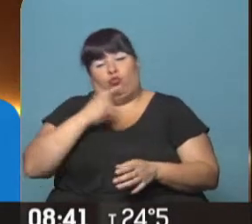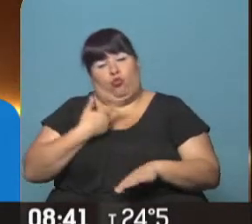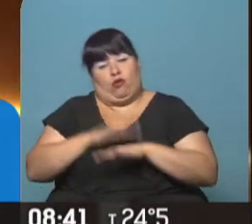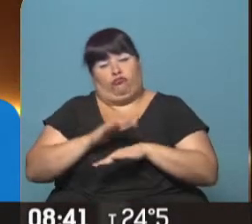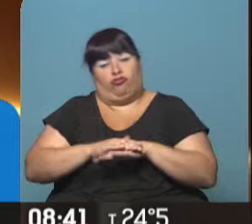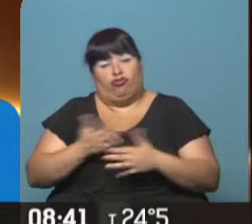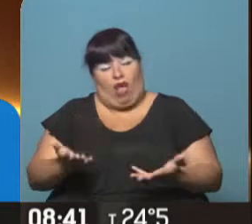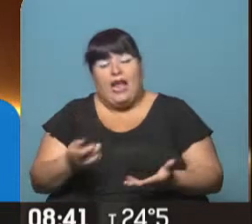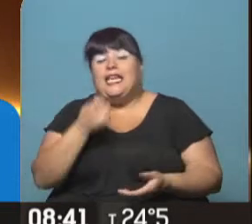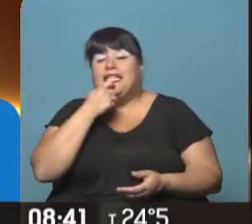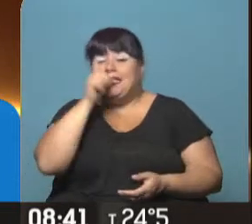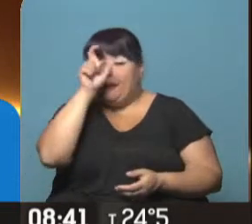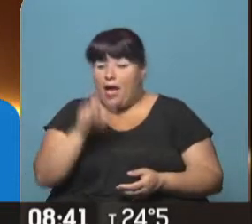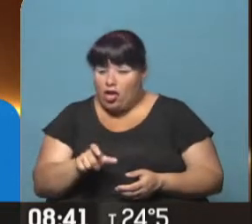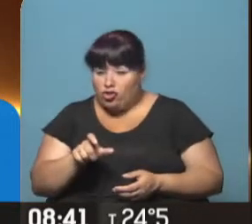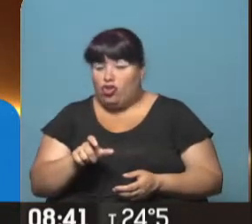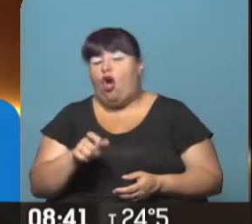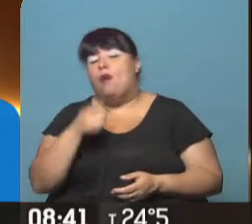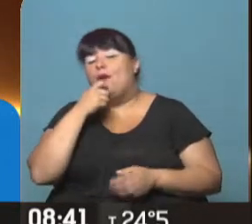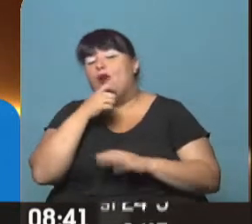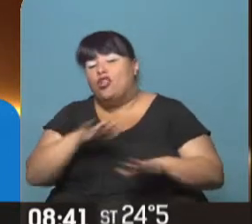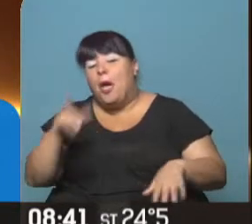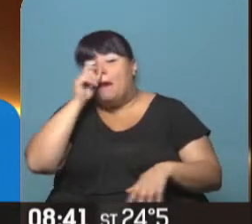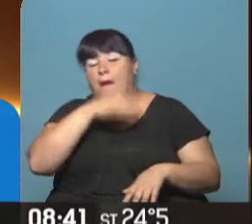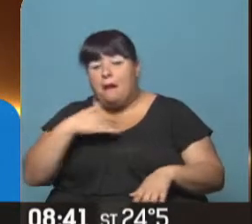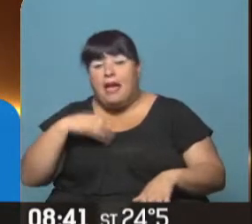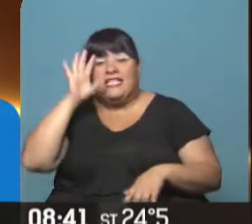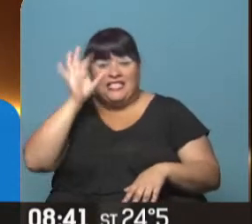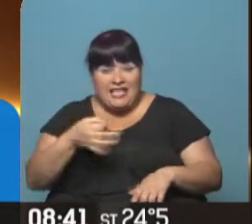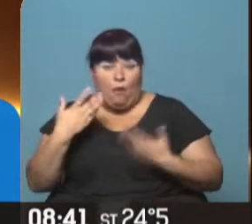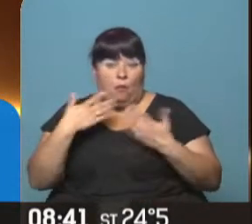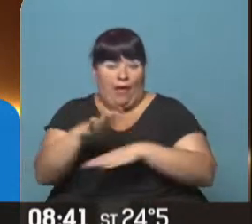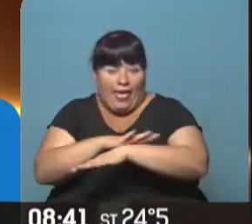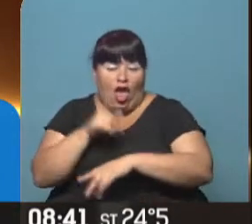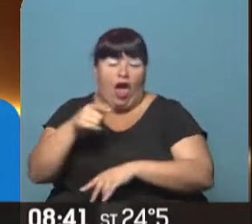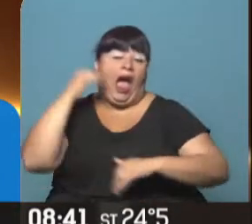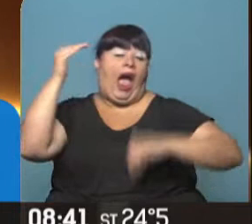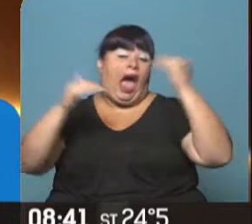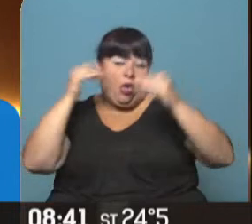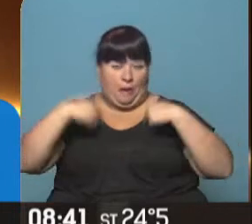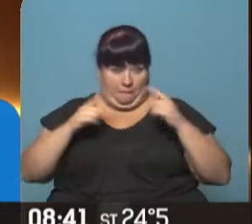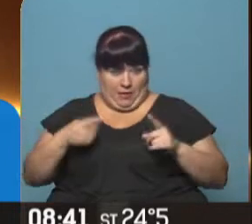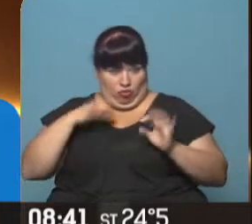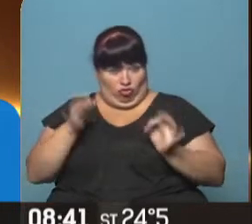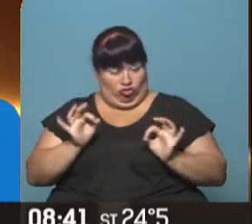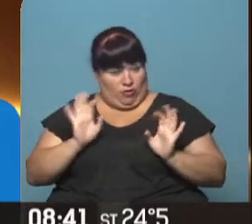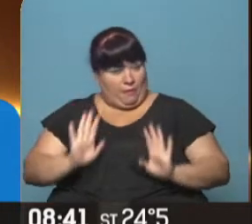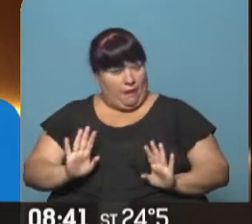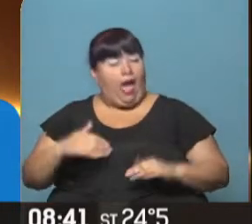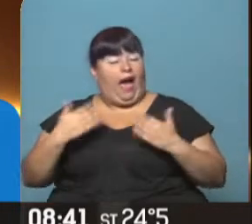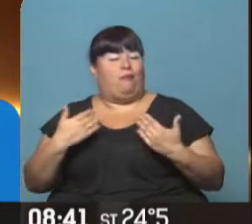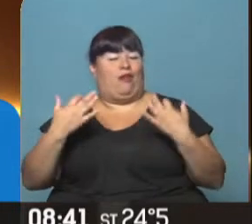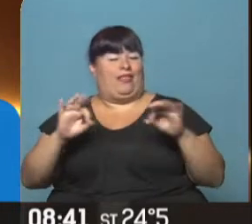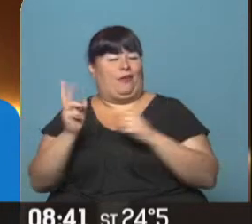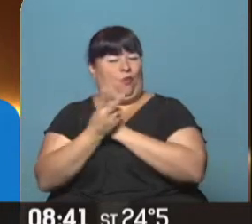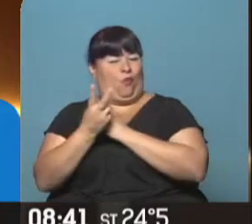el individuo, en caso de los niños, el padre tiene la información, lo puede evitar. En el caso de los adultos, si el adulto tiene información, también se